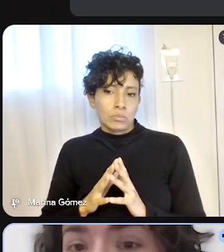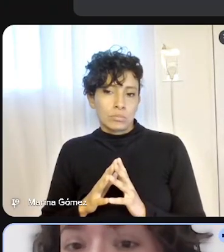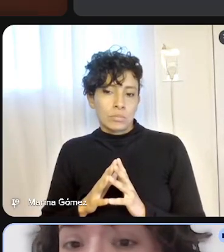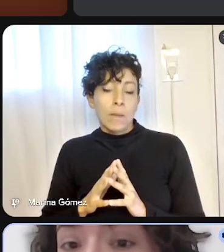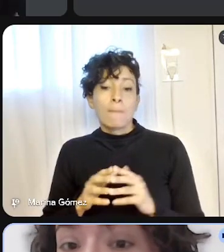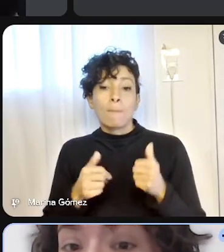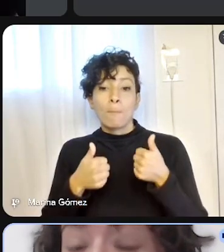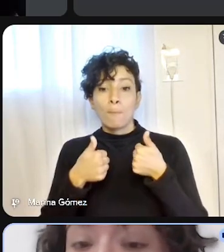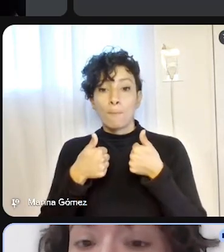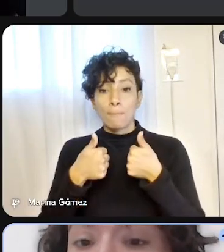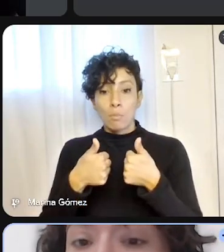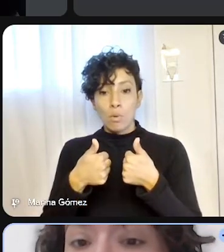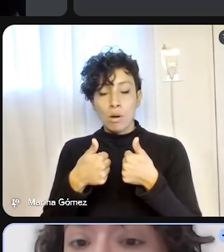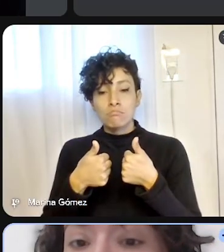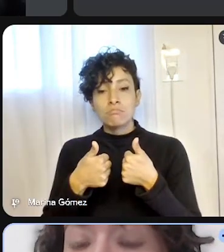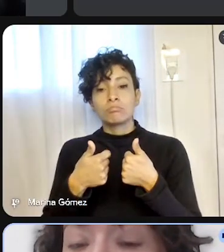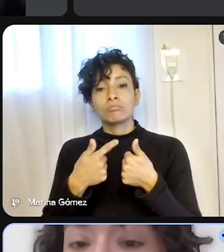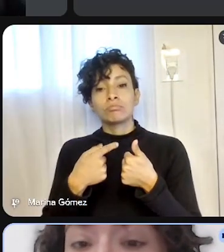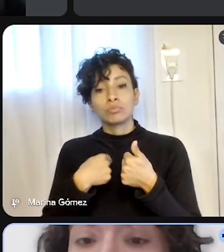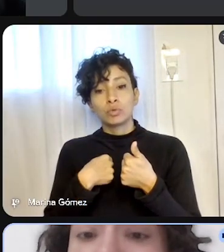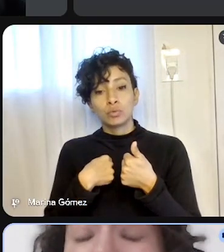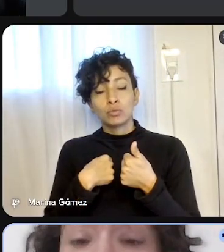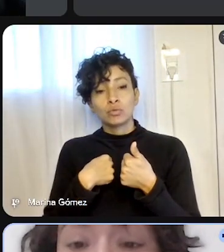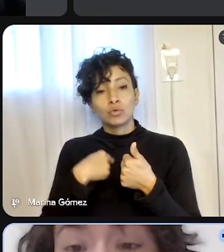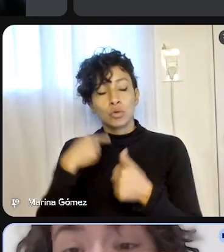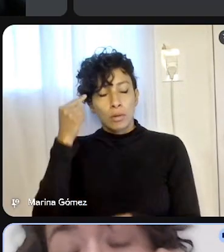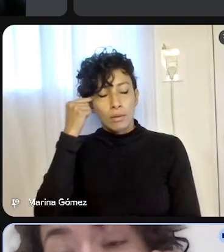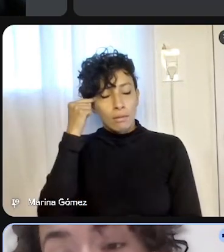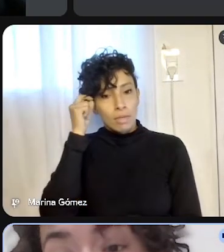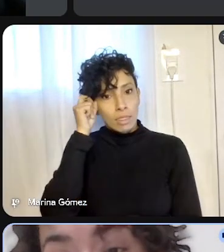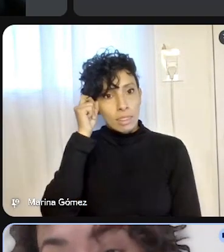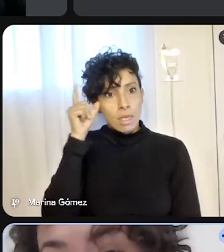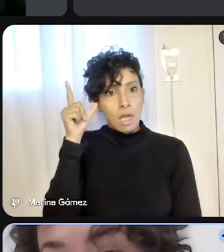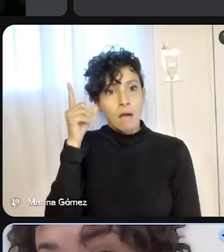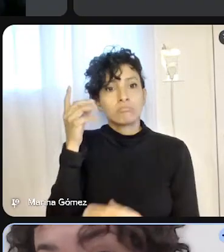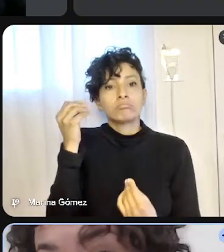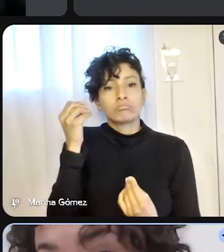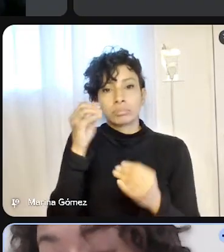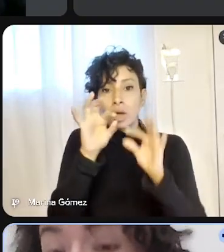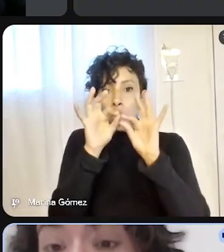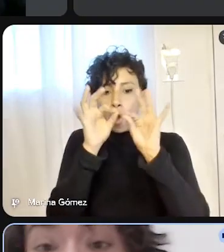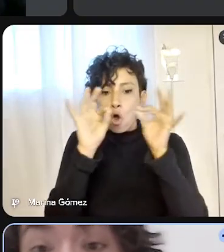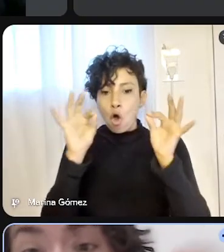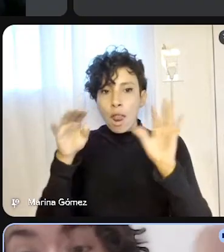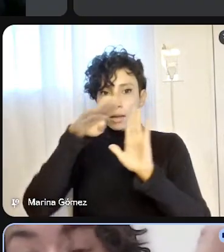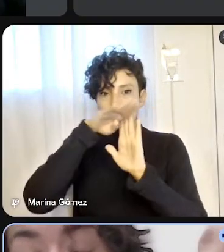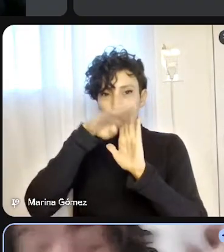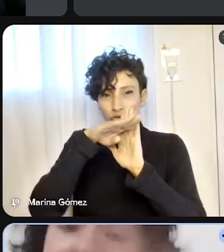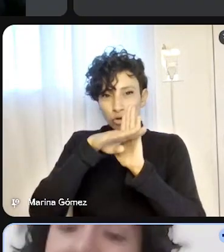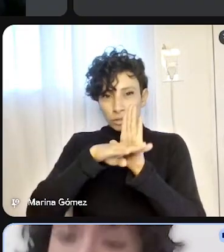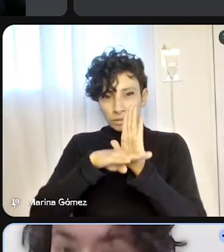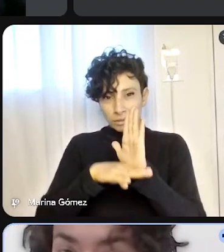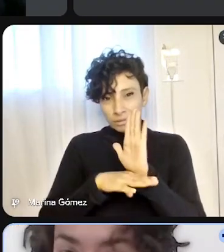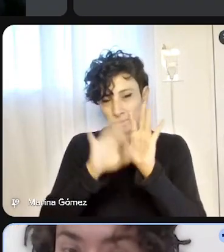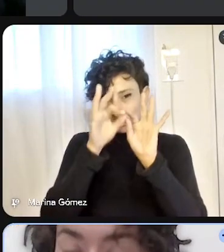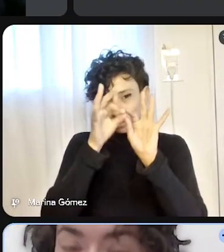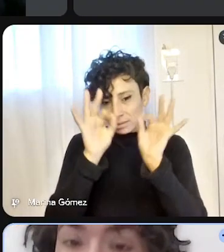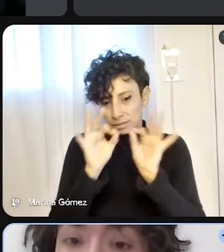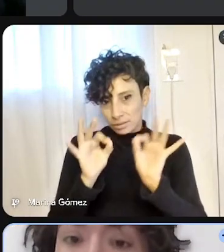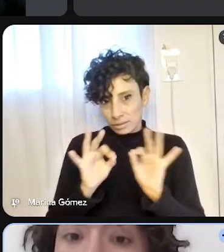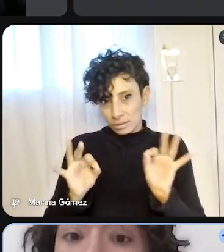Miren, a mí se me ocurrió poner diferentes oraciones en lengua de señas,